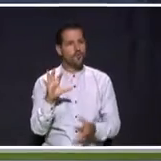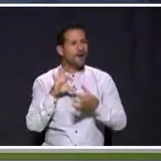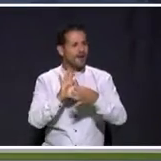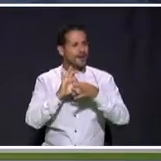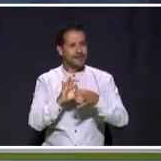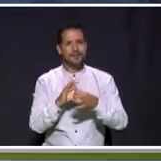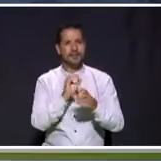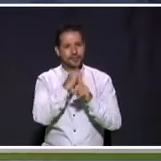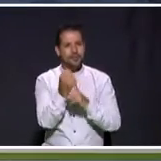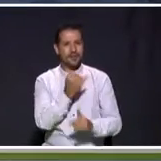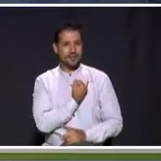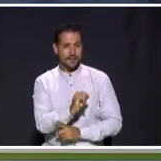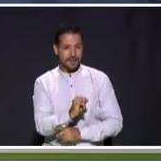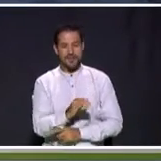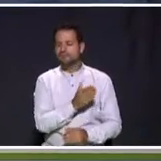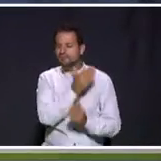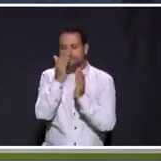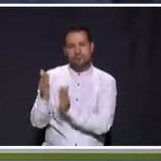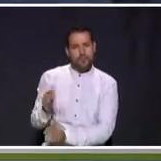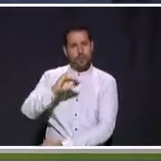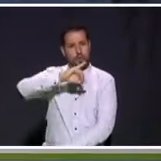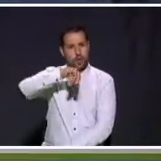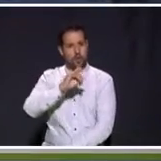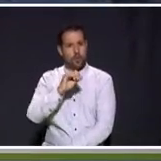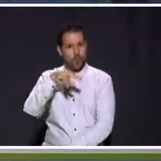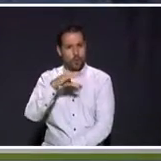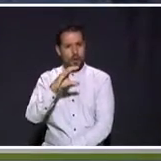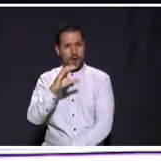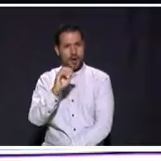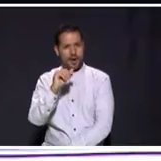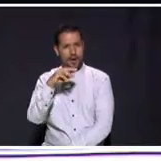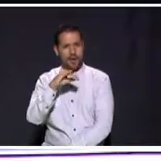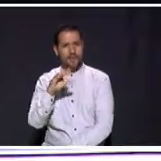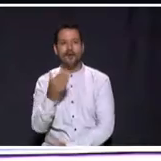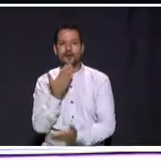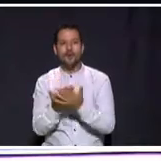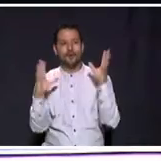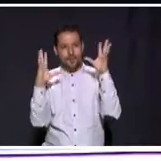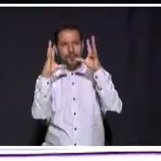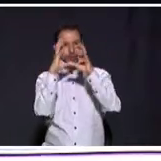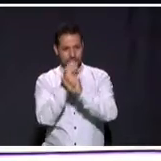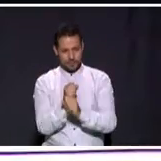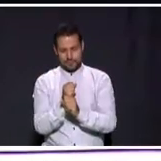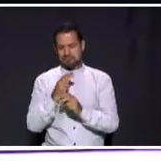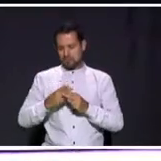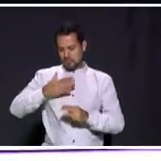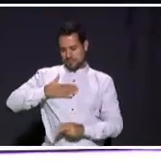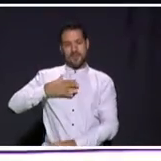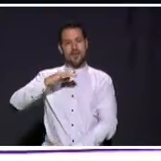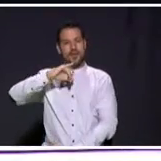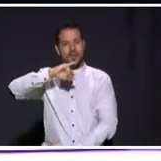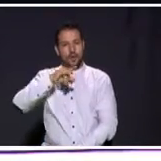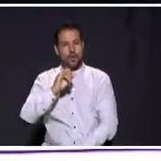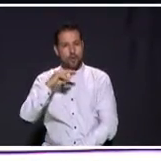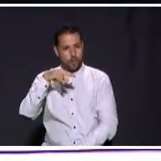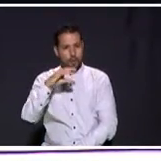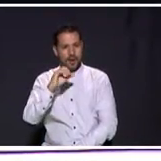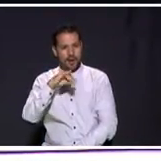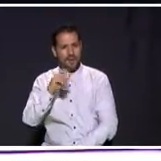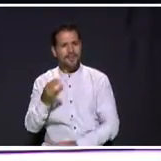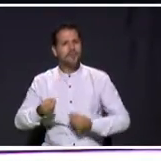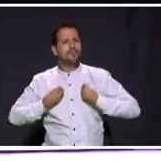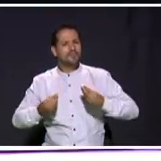ahora a juan camilo restrepo del partido conservador su minuto muy buenas noches juan camilo restrepo es un joven antioqueño